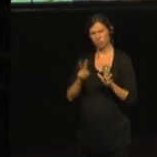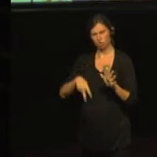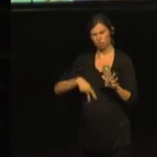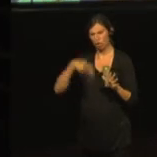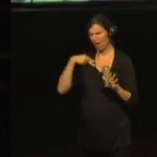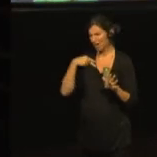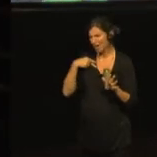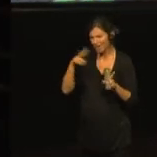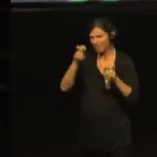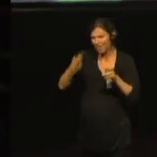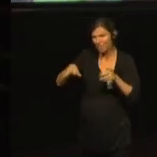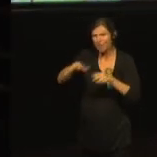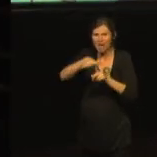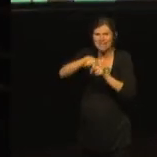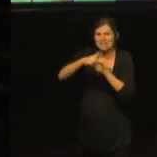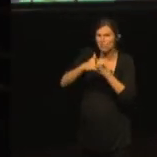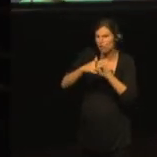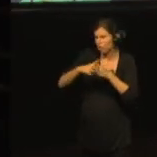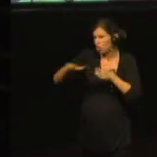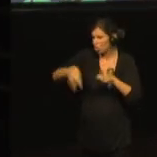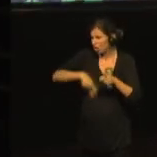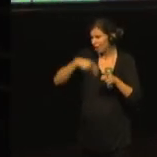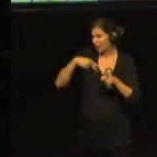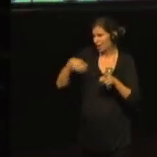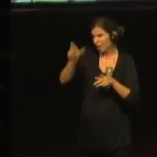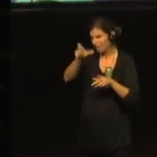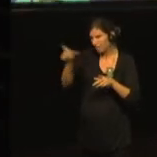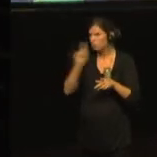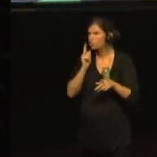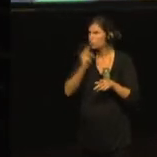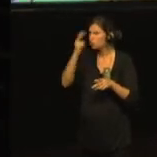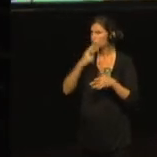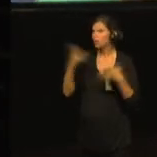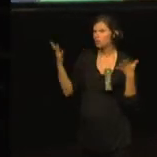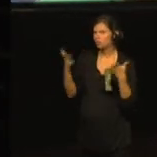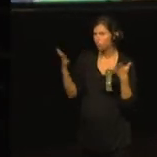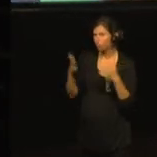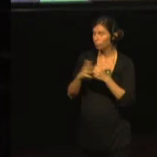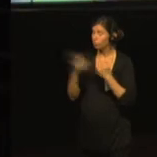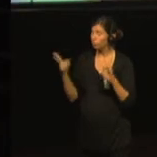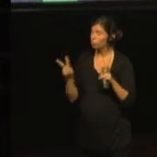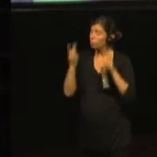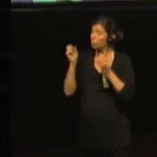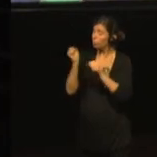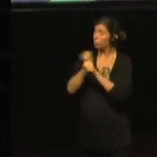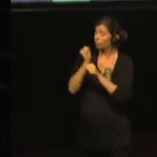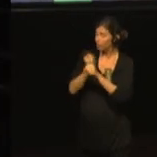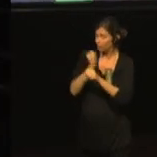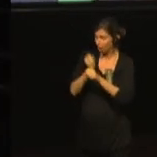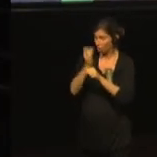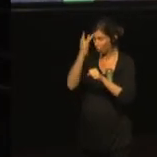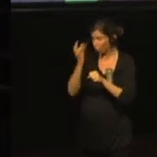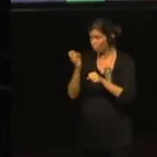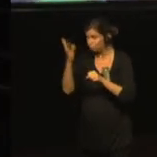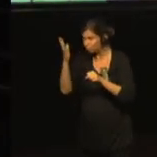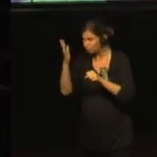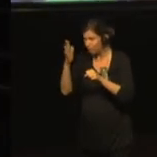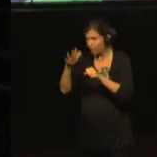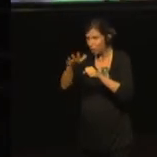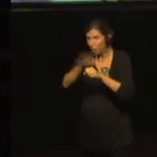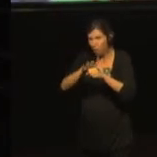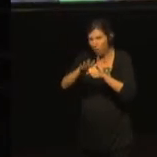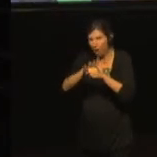en Europa, o sea que la nueva tarea para cada grupo fue crear distintas cuestiones sobre sobre distintos ámbitos, incluyendo